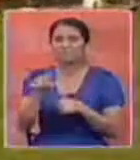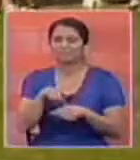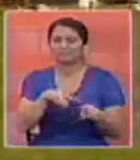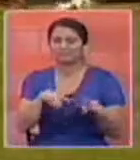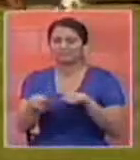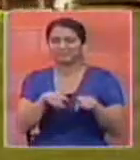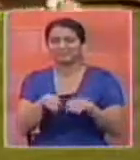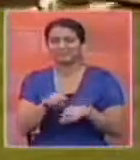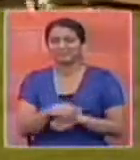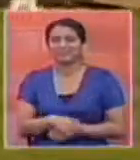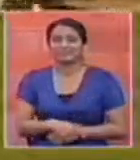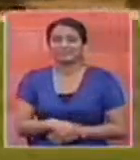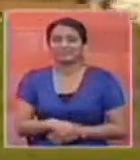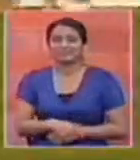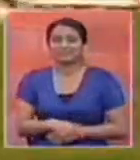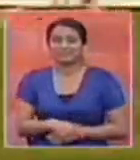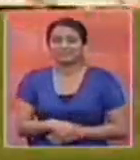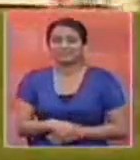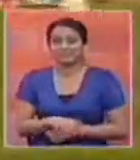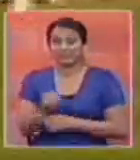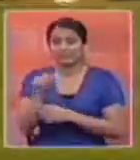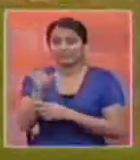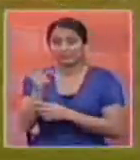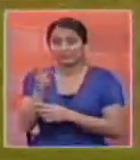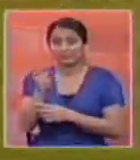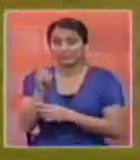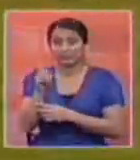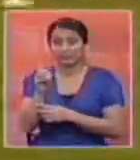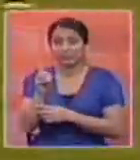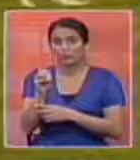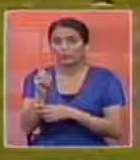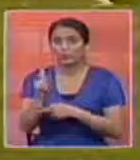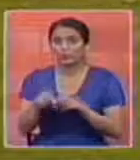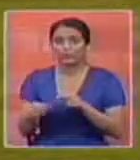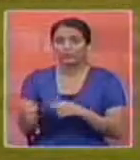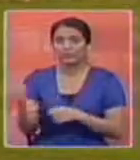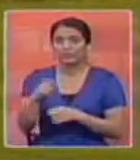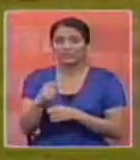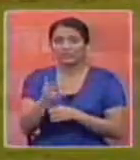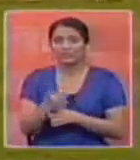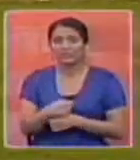Para el choque con Fuerza Amarilla, Alfredo Arias no podrá contar con los convocados a la selección de Ecuador.